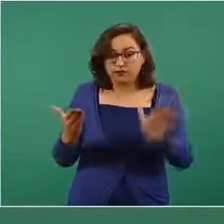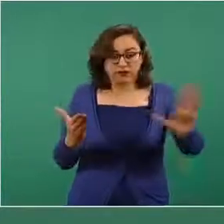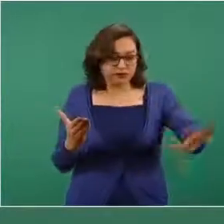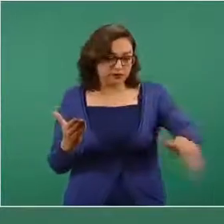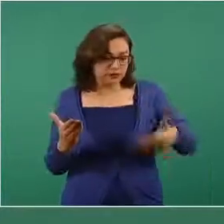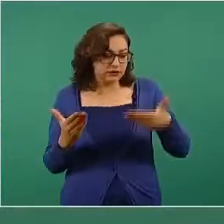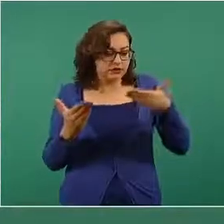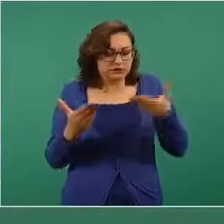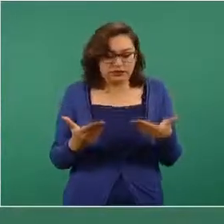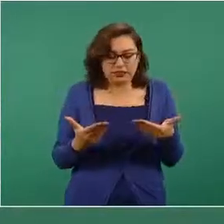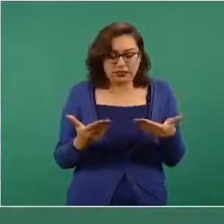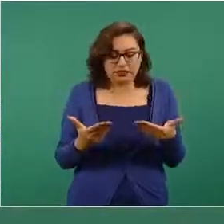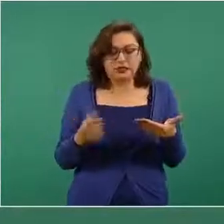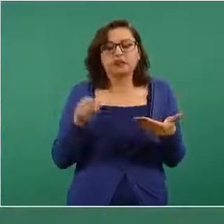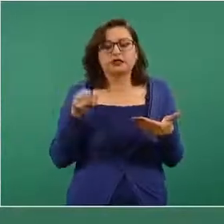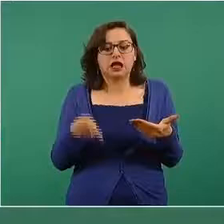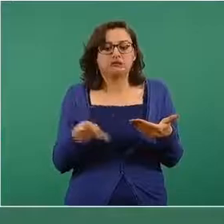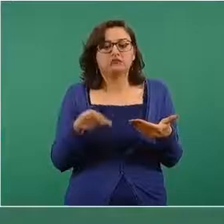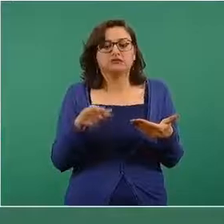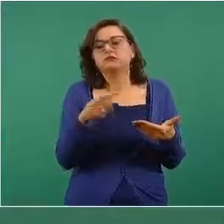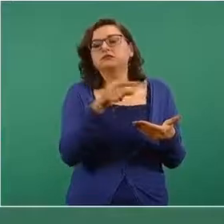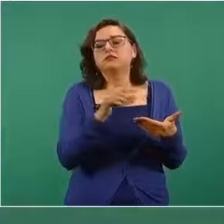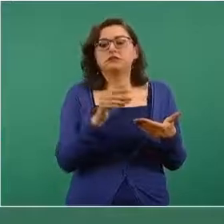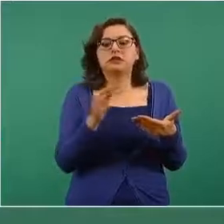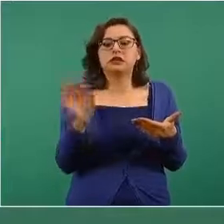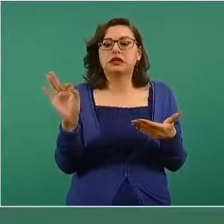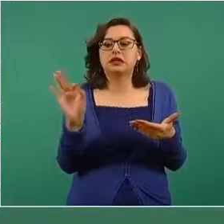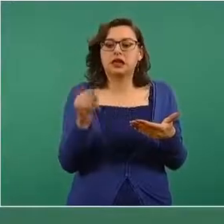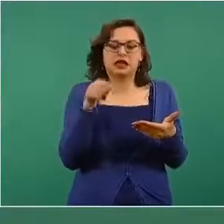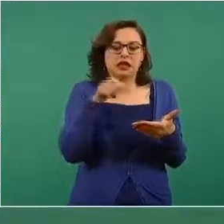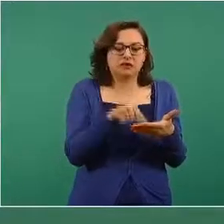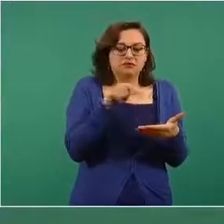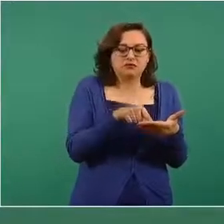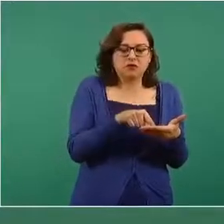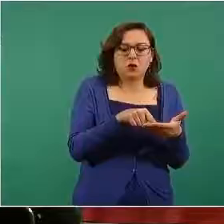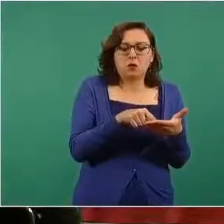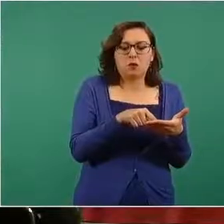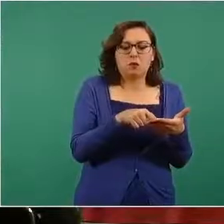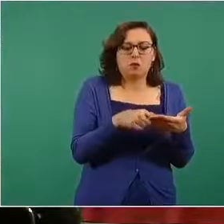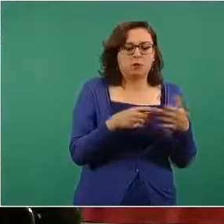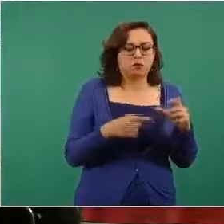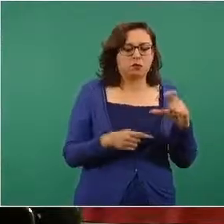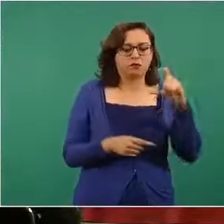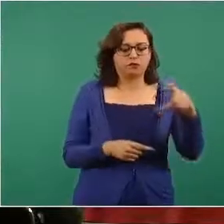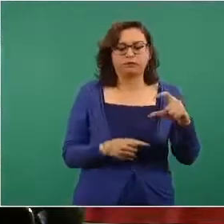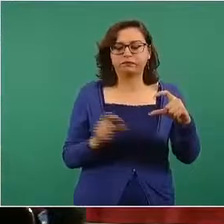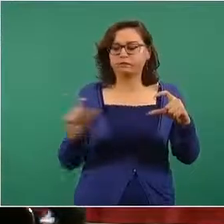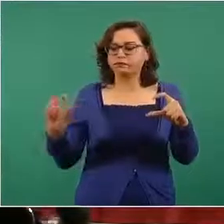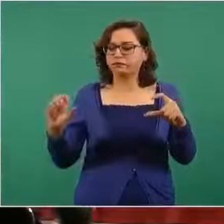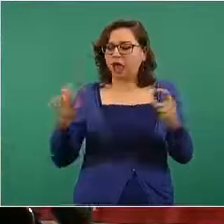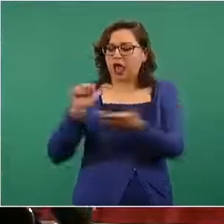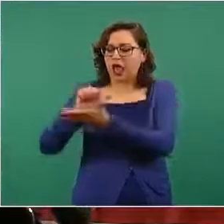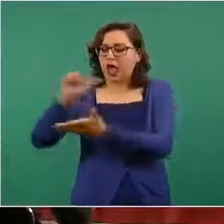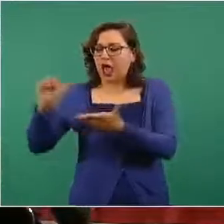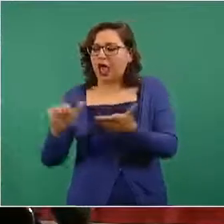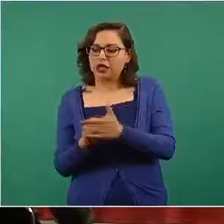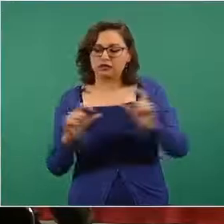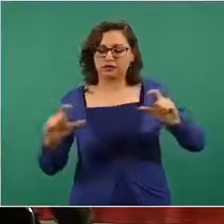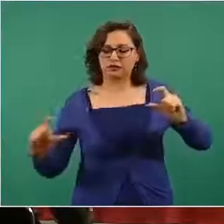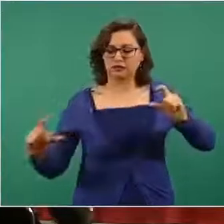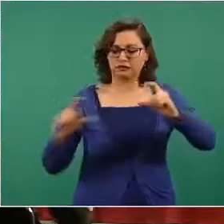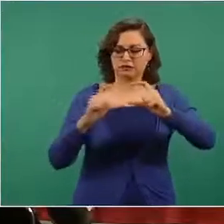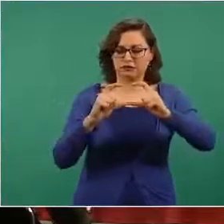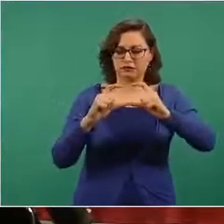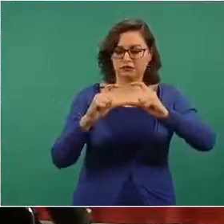esto es el exceso de mortalidad. Y hablamos de exceso de mortalidad por todas las causas, porque aquí no nos interesa o no es el importante